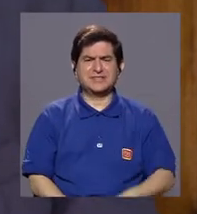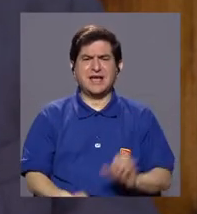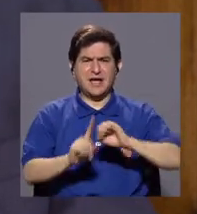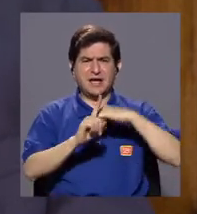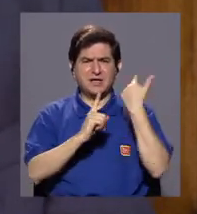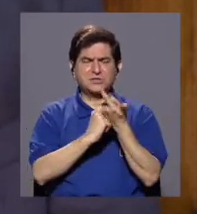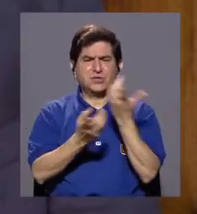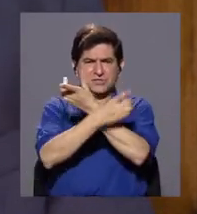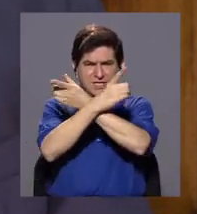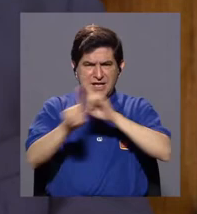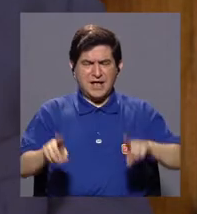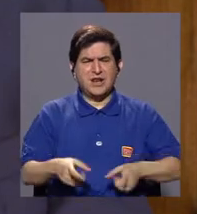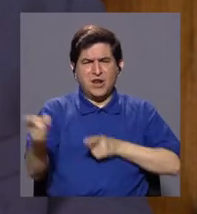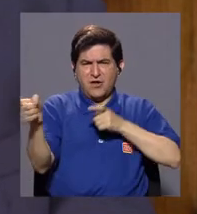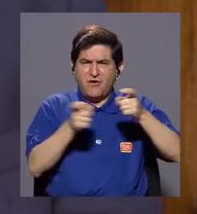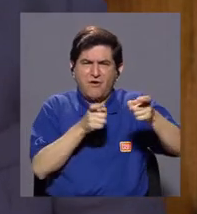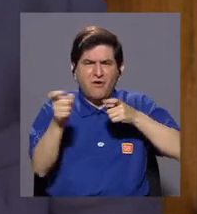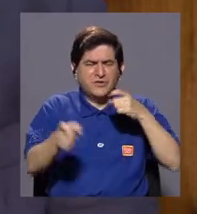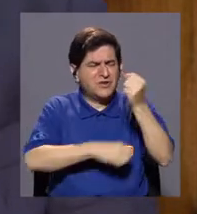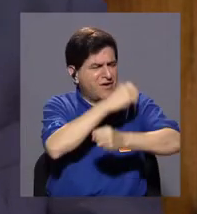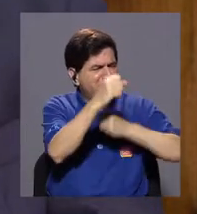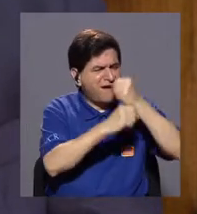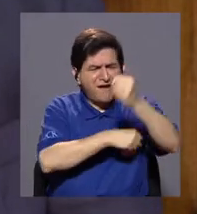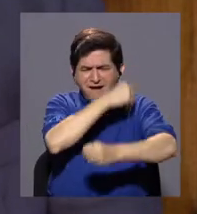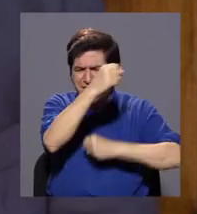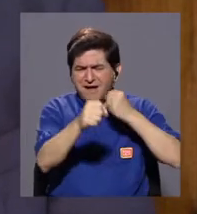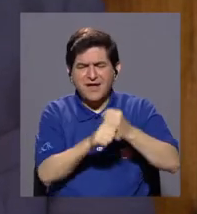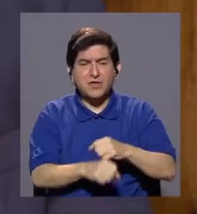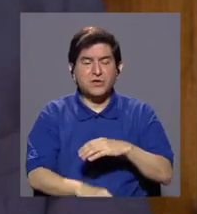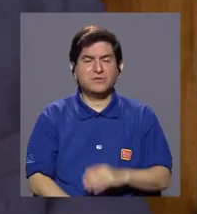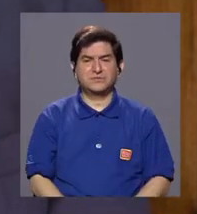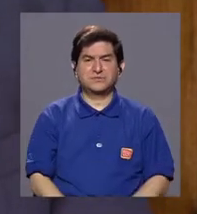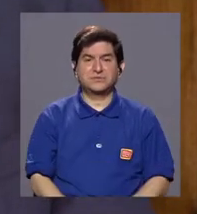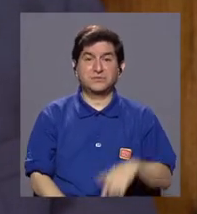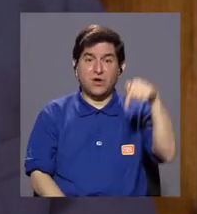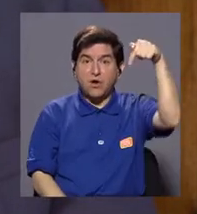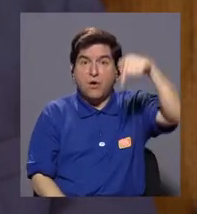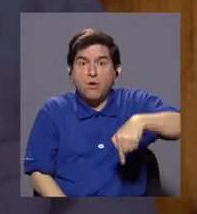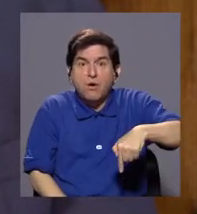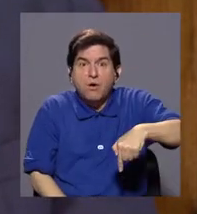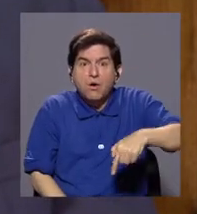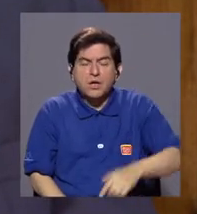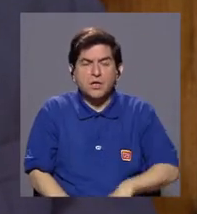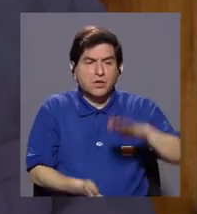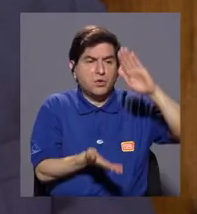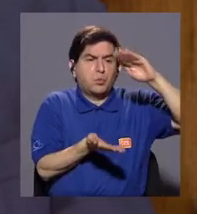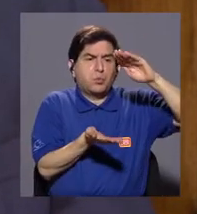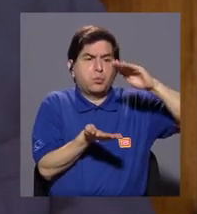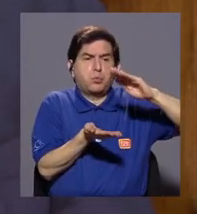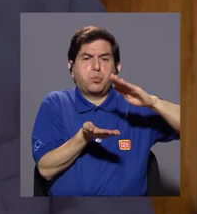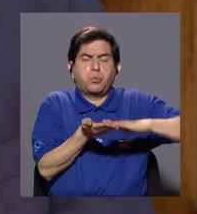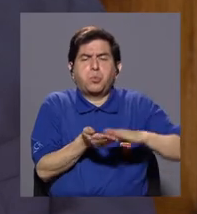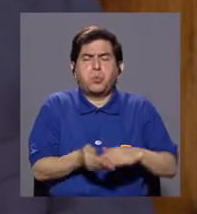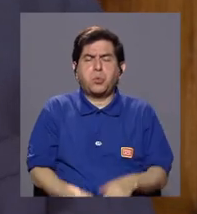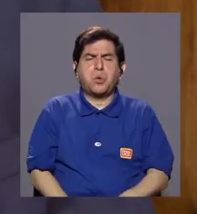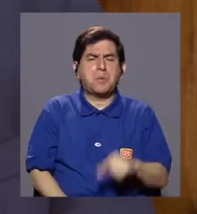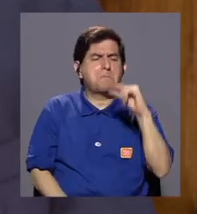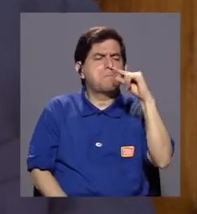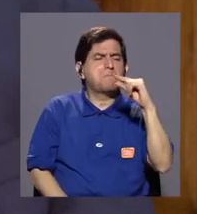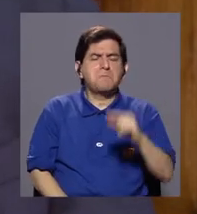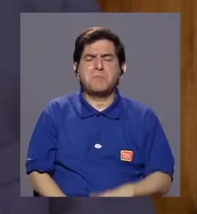socialdemocracia gobernó durante décadas, sino siglos, hoy está reducida a una